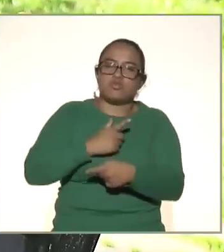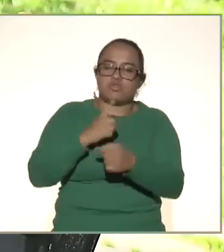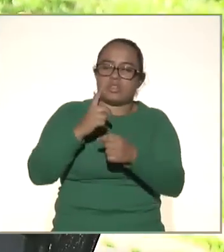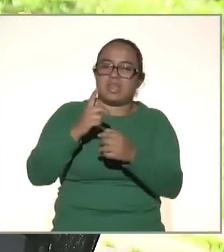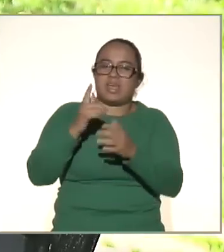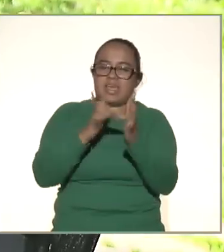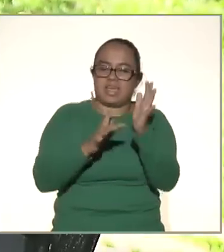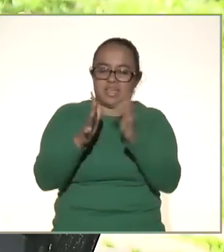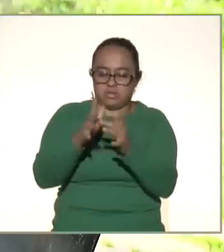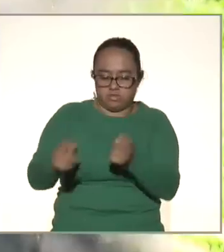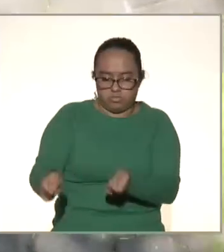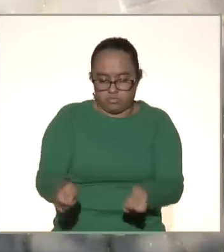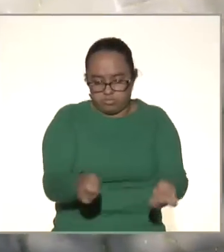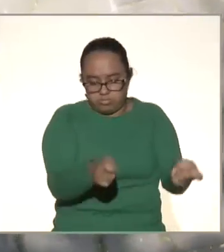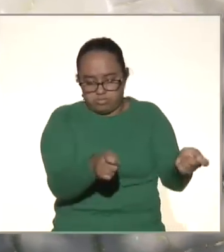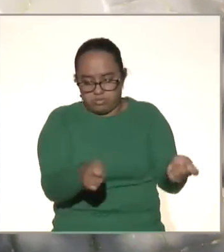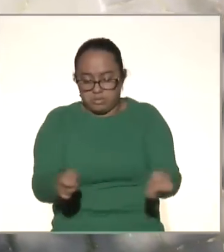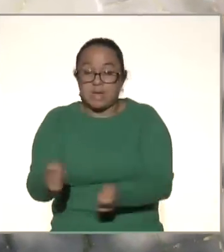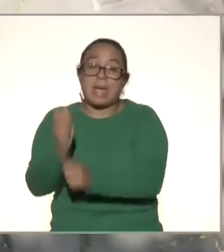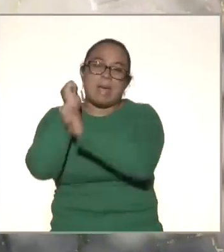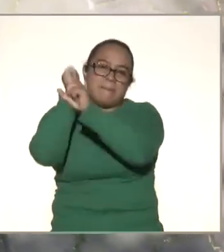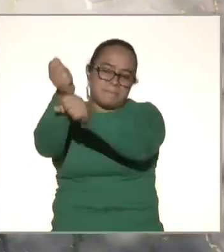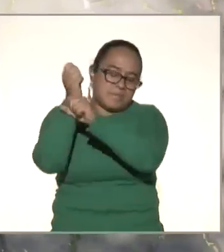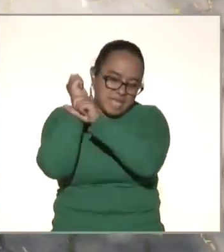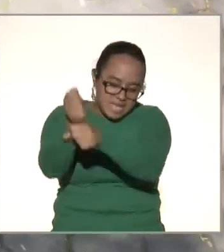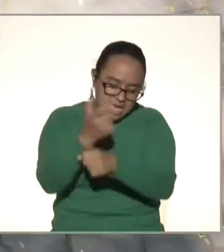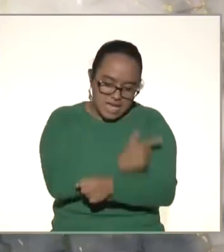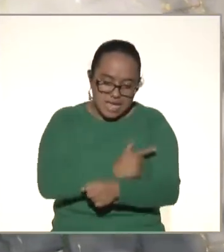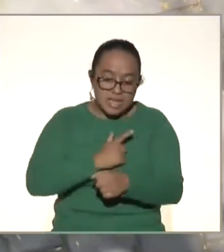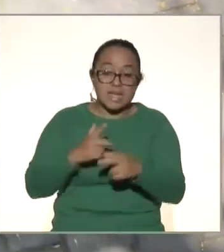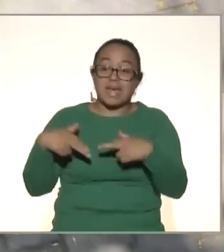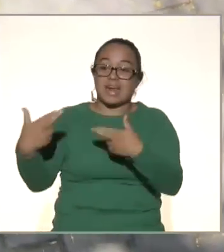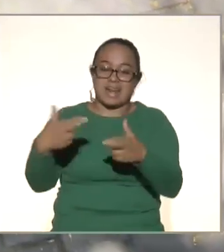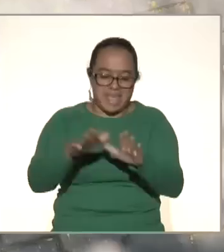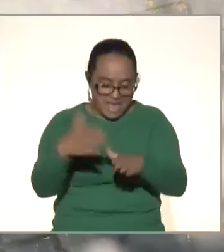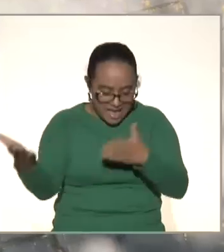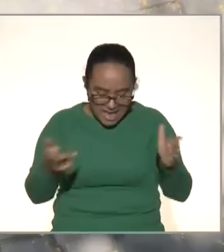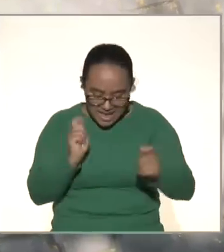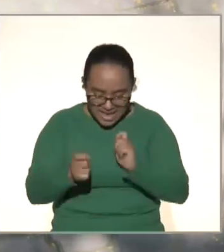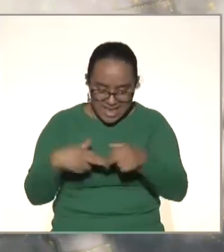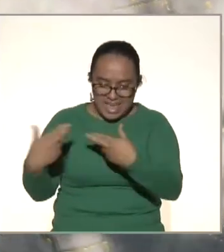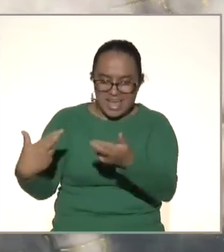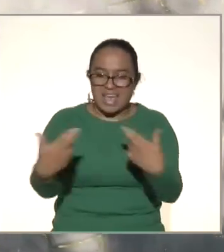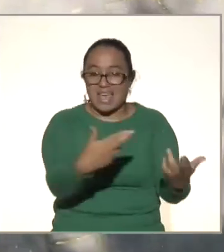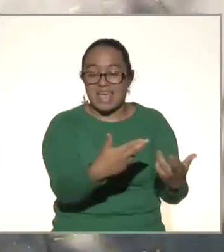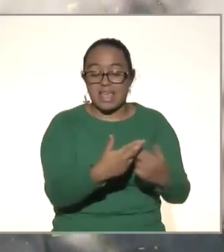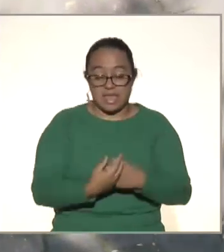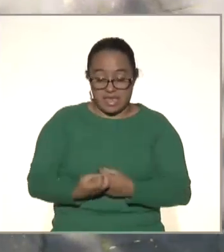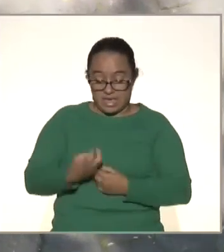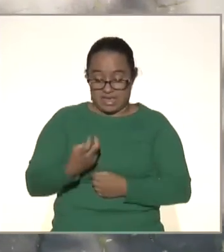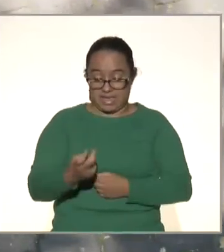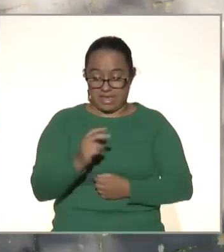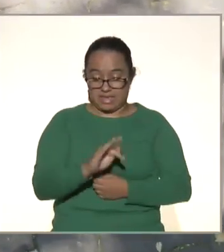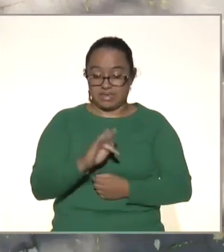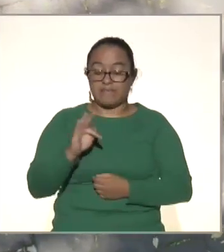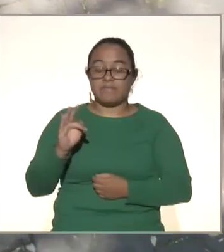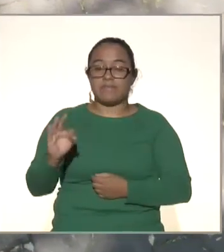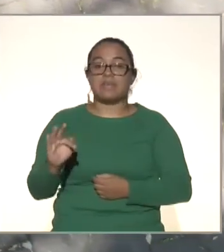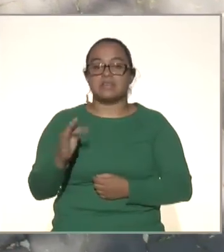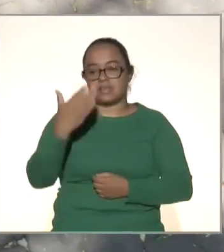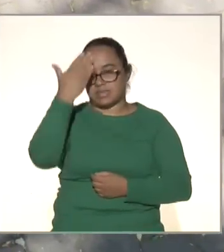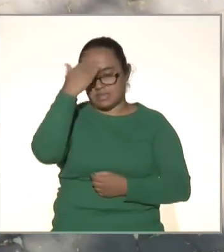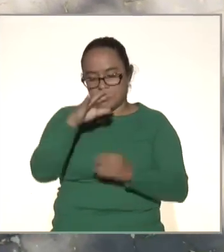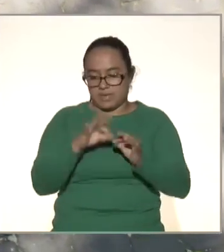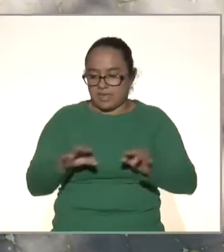Dios, que le gusta romper piñatas, que le gusta abrir regalos y en estas fechas pues es muy